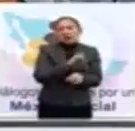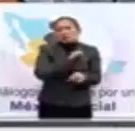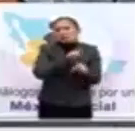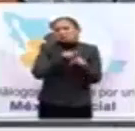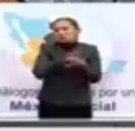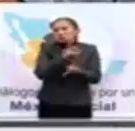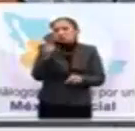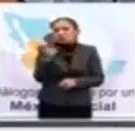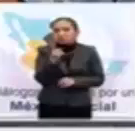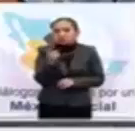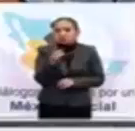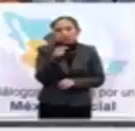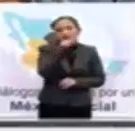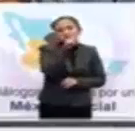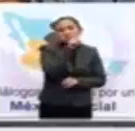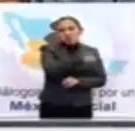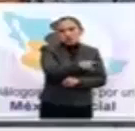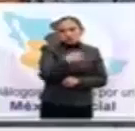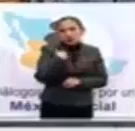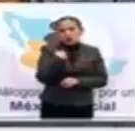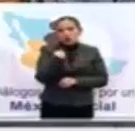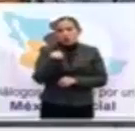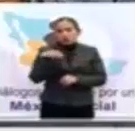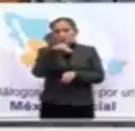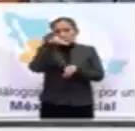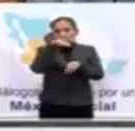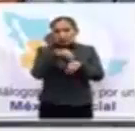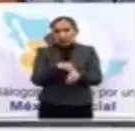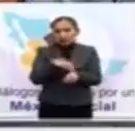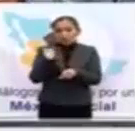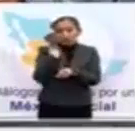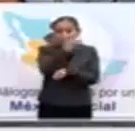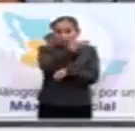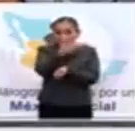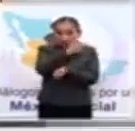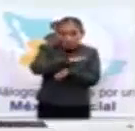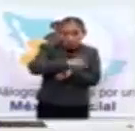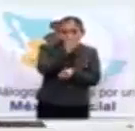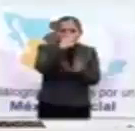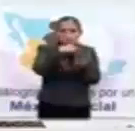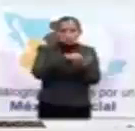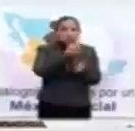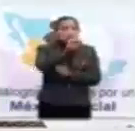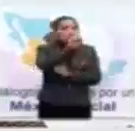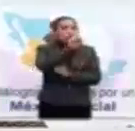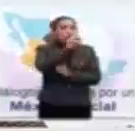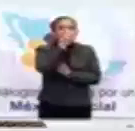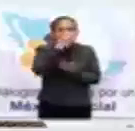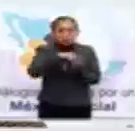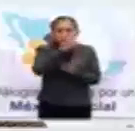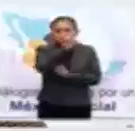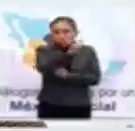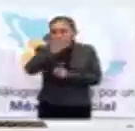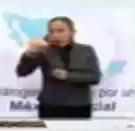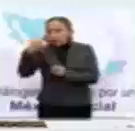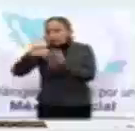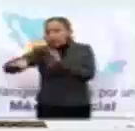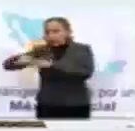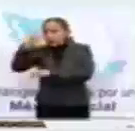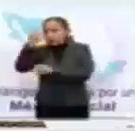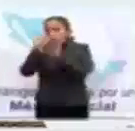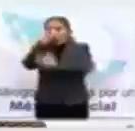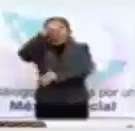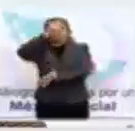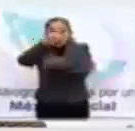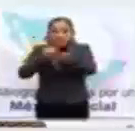especialmente porque incluso los propios ministerios de Agricultura han hecho del 2001 al 2014 nuevas